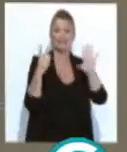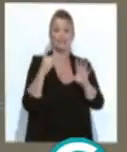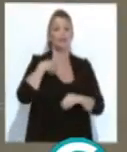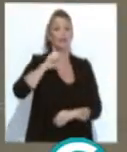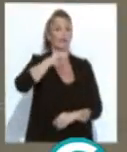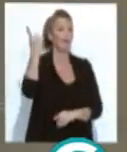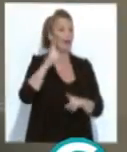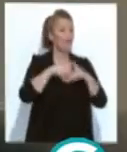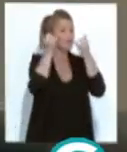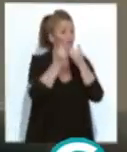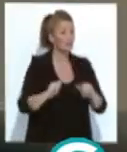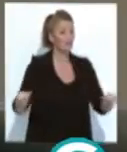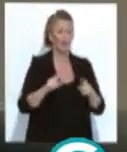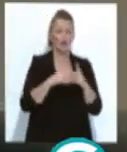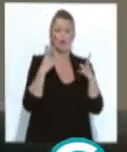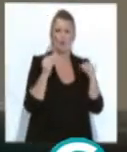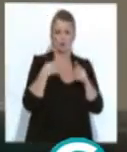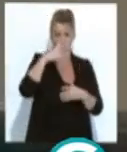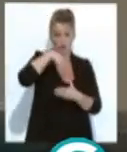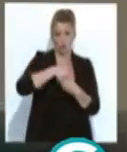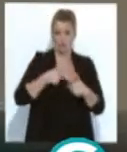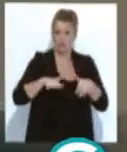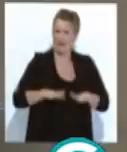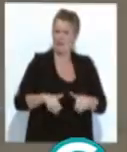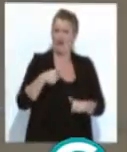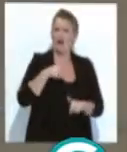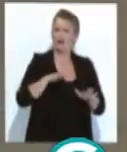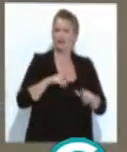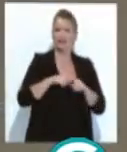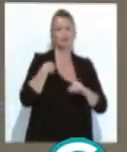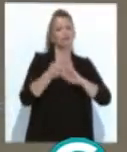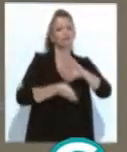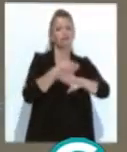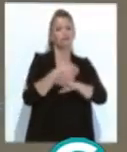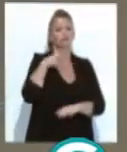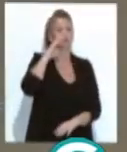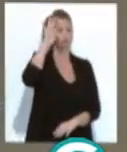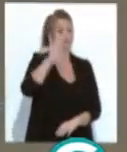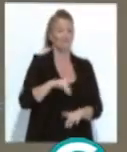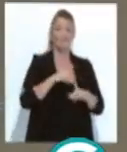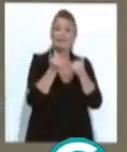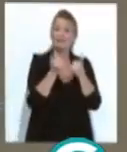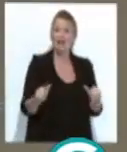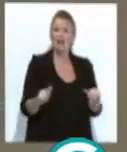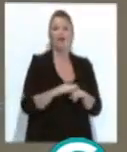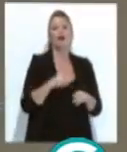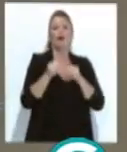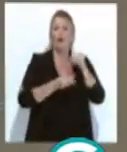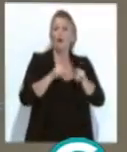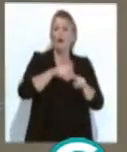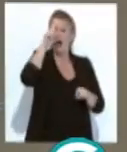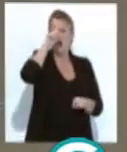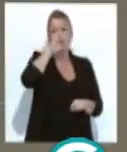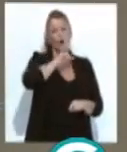festival, muchos de los que estábamos allí, yo era uno de ellos, porque yo fui uno de los que parí este festival, tomamos